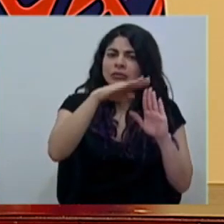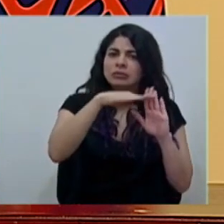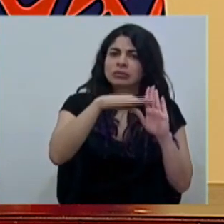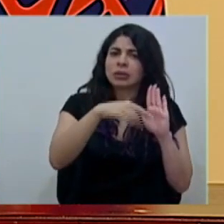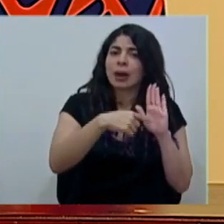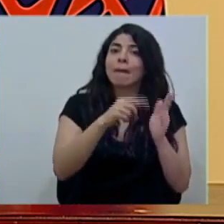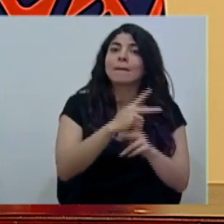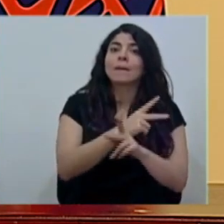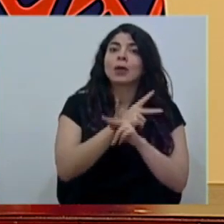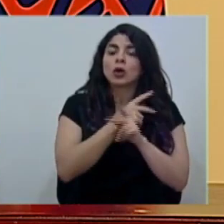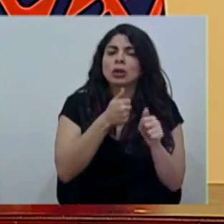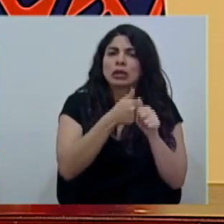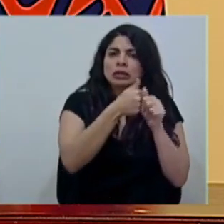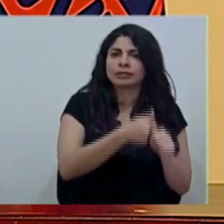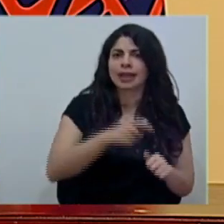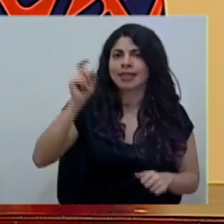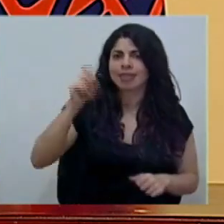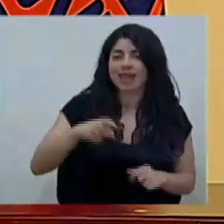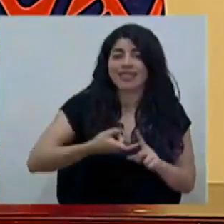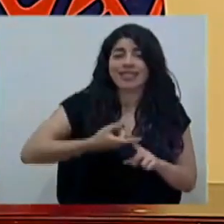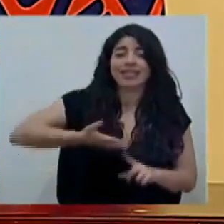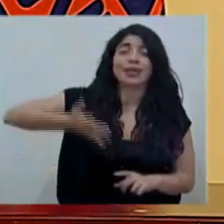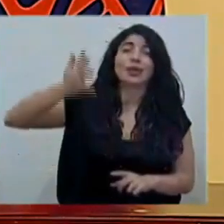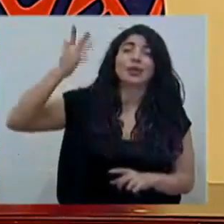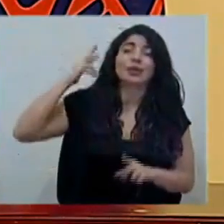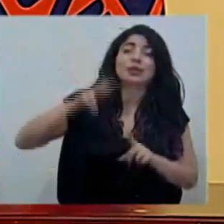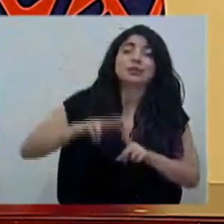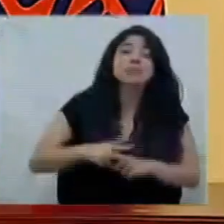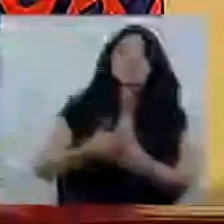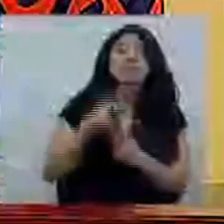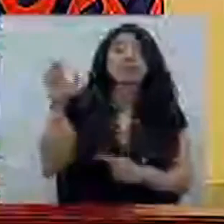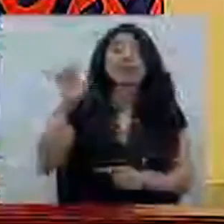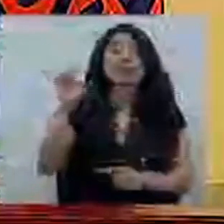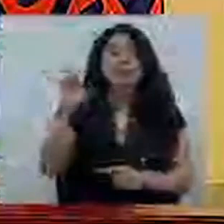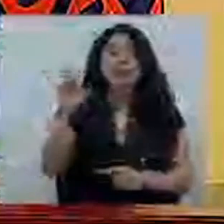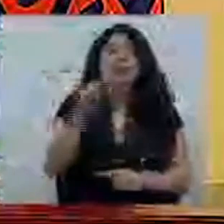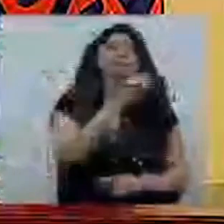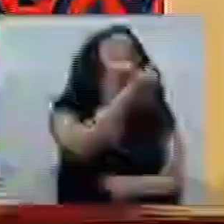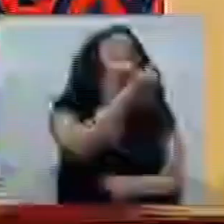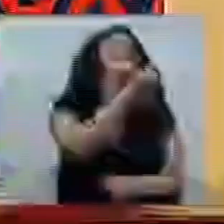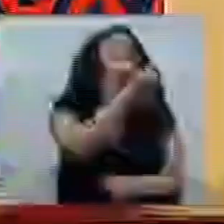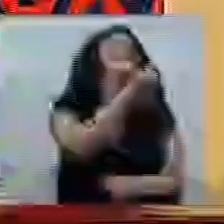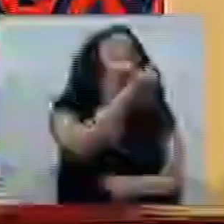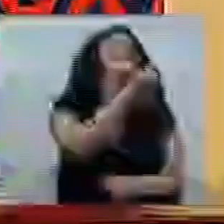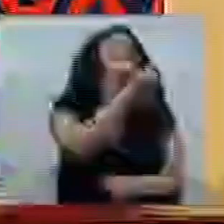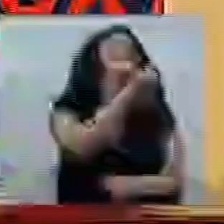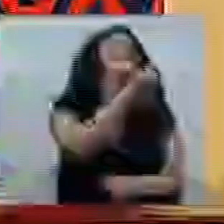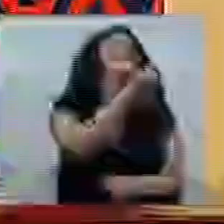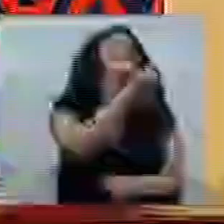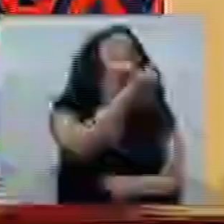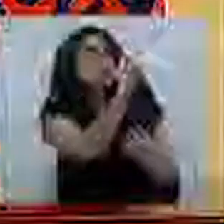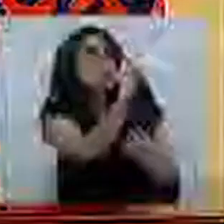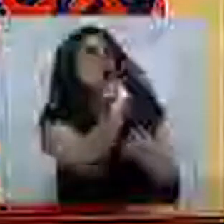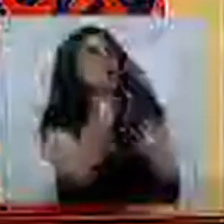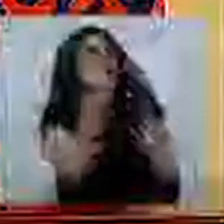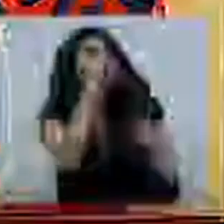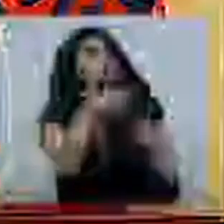protección necesarias que, desde el puro inicio de toda esta emergencia, nuestras autoridades sanitarias nos han insistido